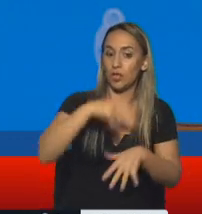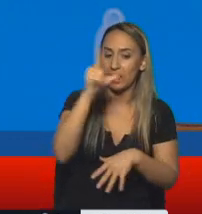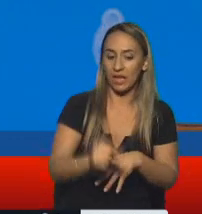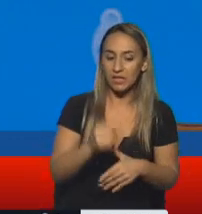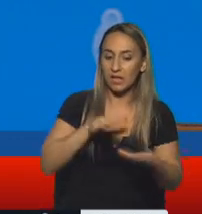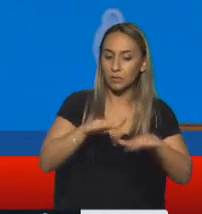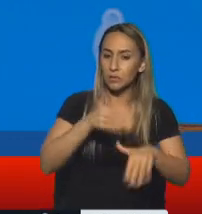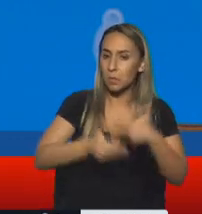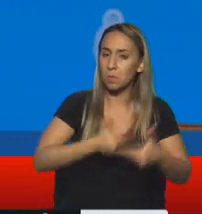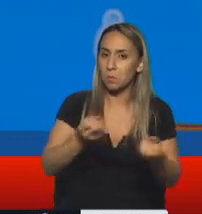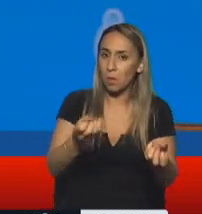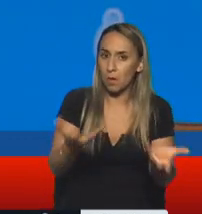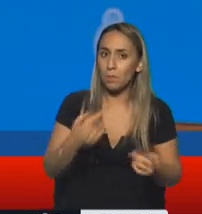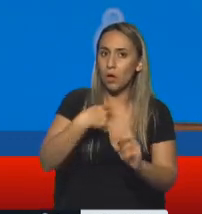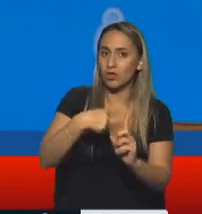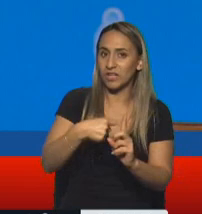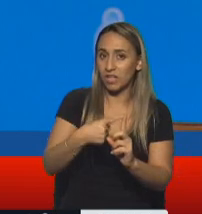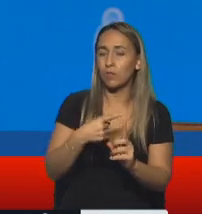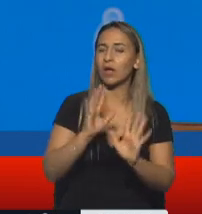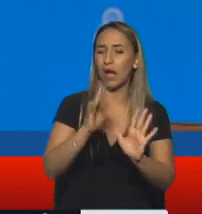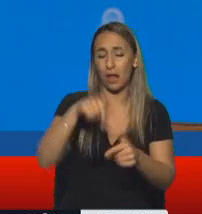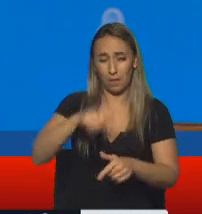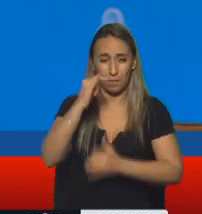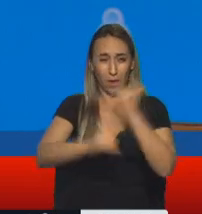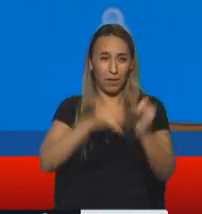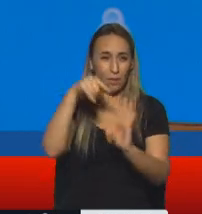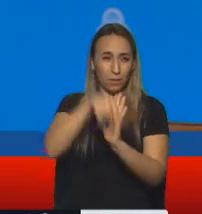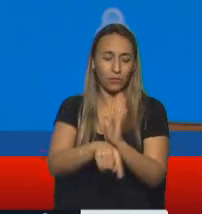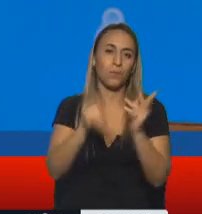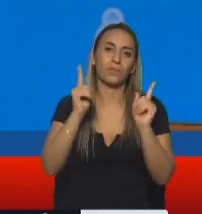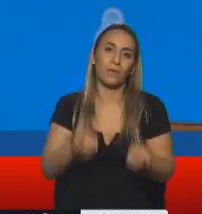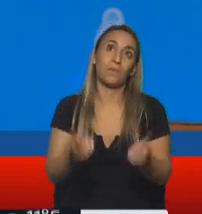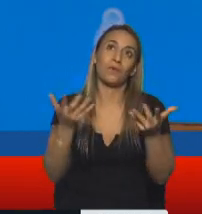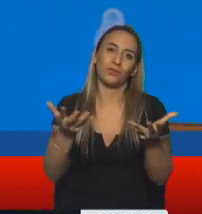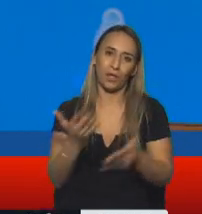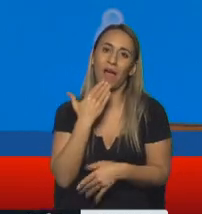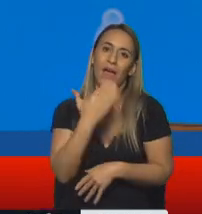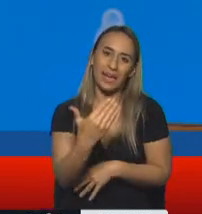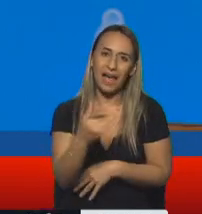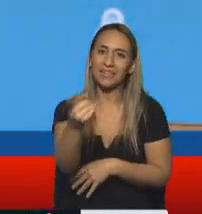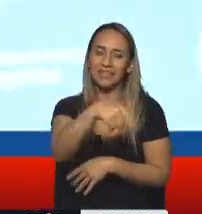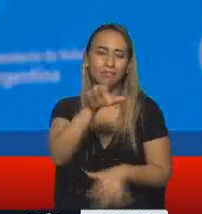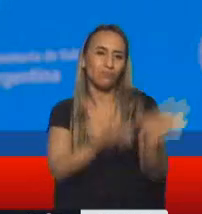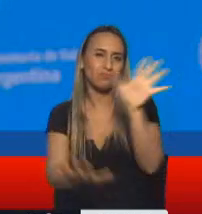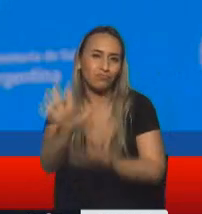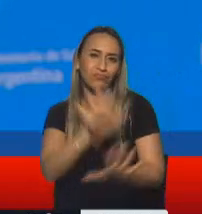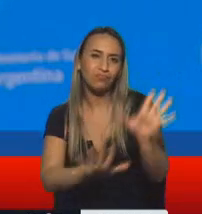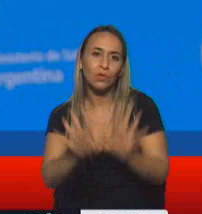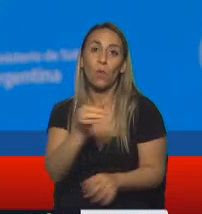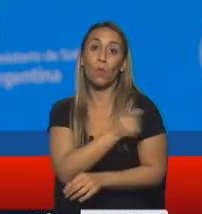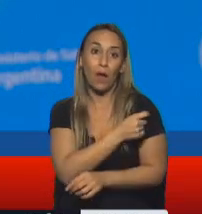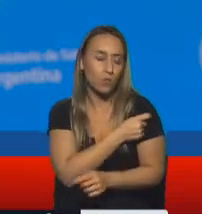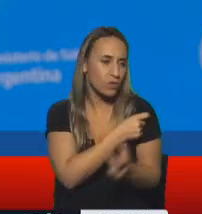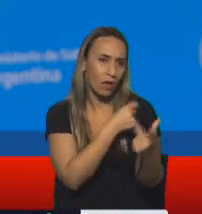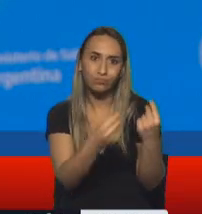venimos compartiendo y vamos a profundizar en este momento, y gracias también, por supuesto, a la campaña de vacunación. A partir del